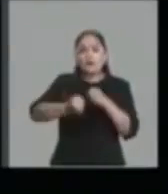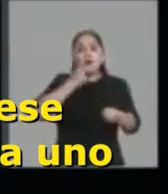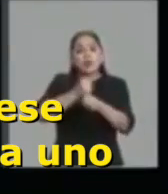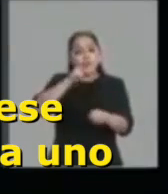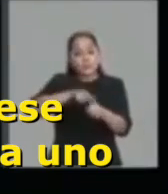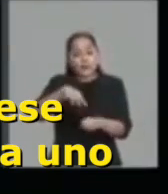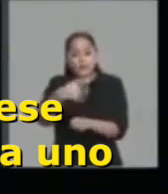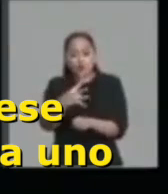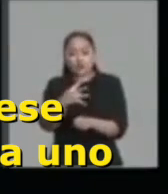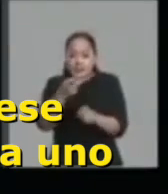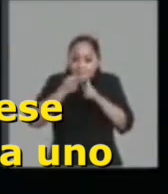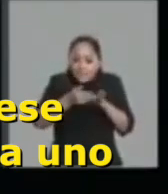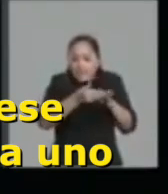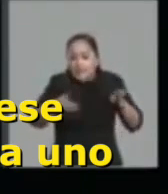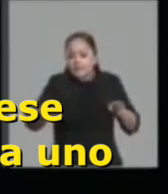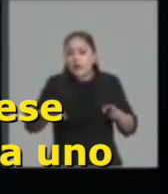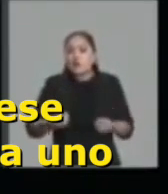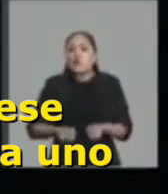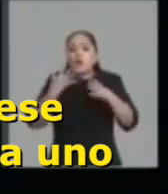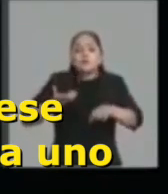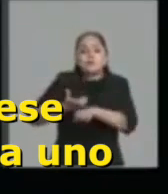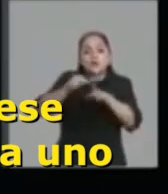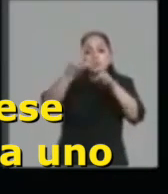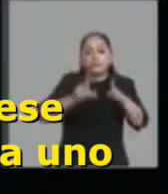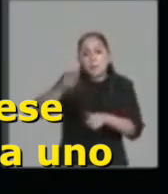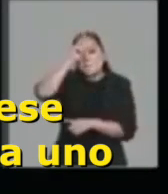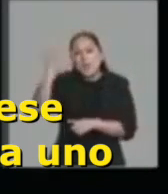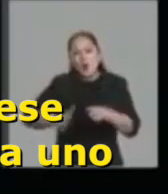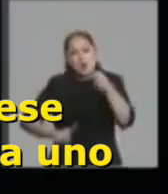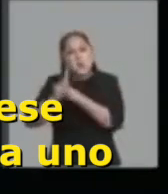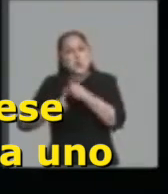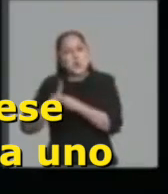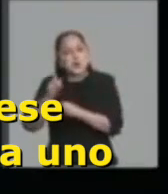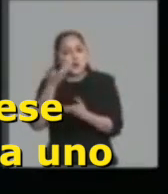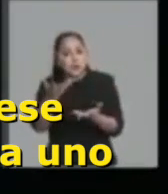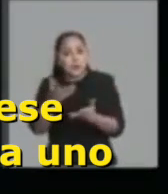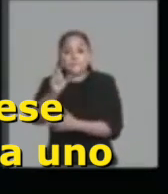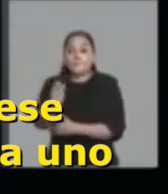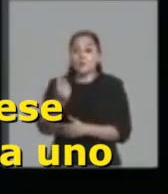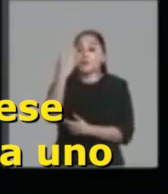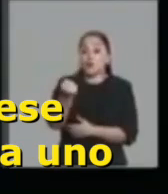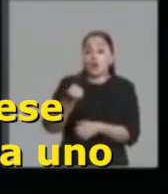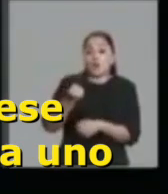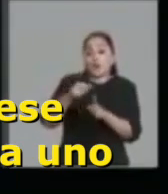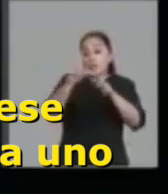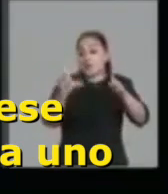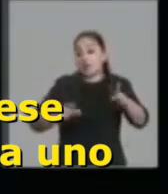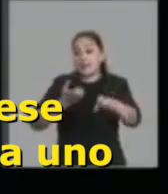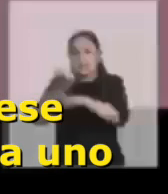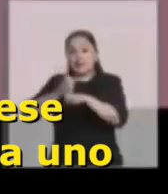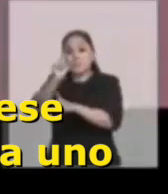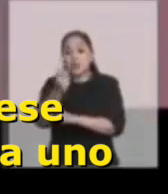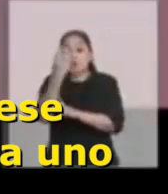cuantificaron 1.384 testigos y gastos por 30 y 1.8 millones en este rubro lo que equivale a